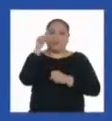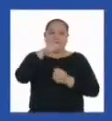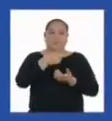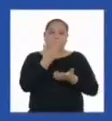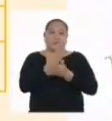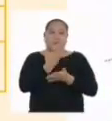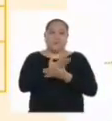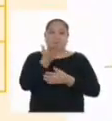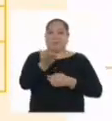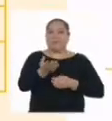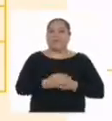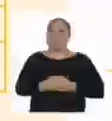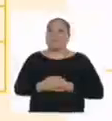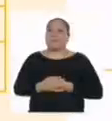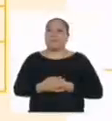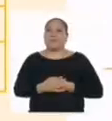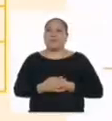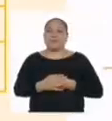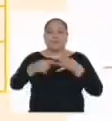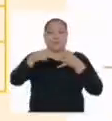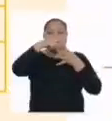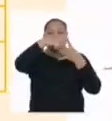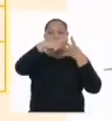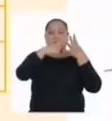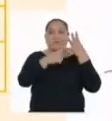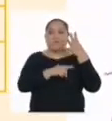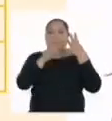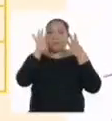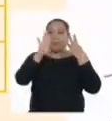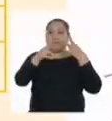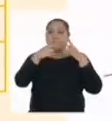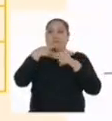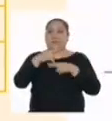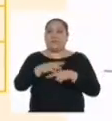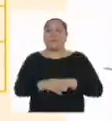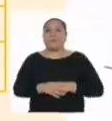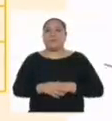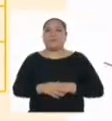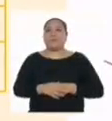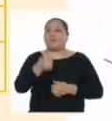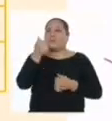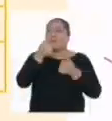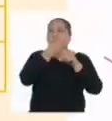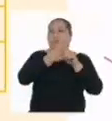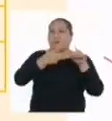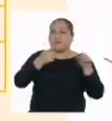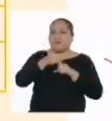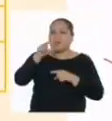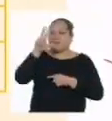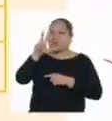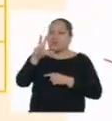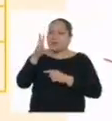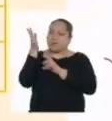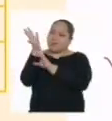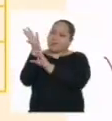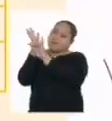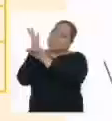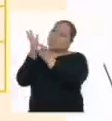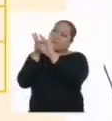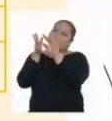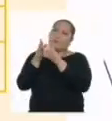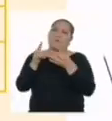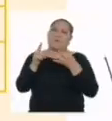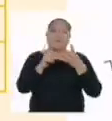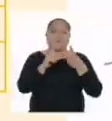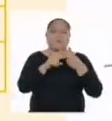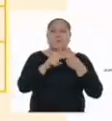experimento. Las 4 preguntas que vamos a responder son: ¿qué diferencia hay entre las 3 hojas? ¿Qué le sucedió a